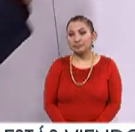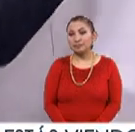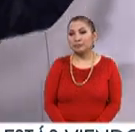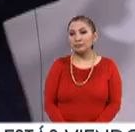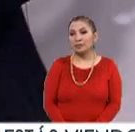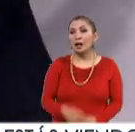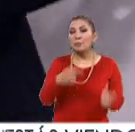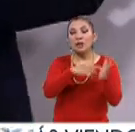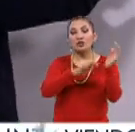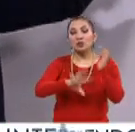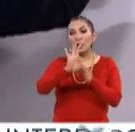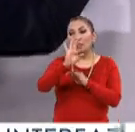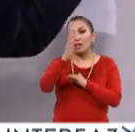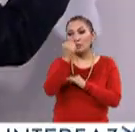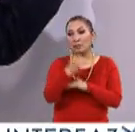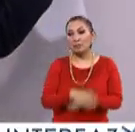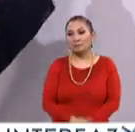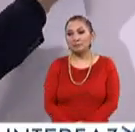el número